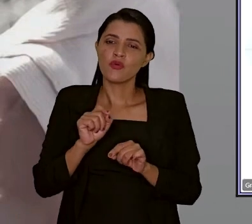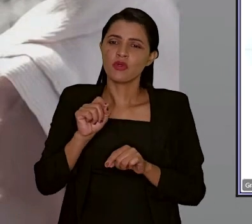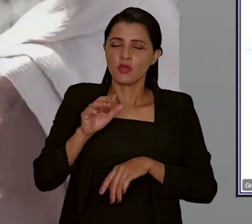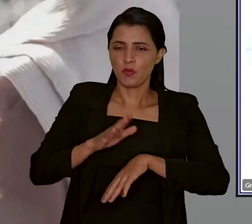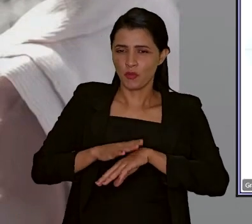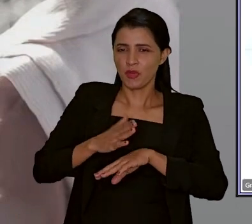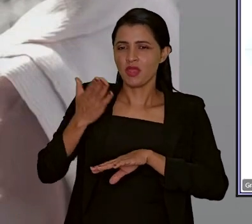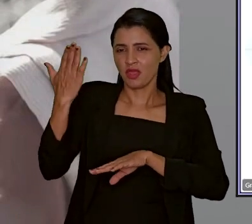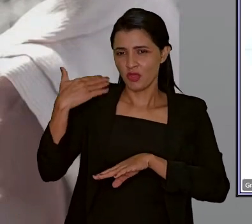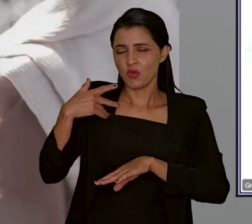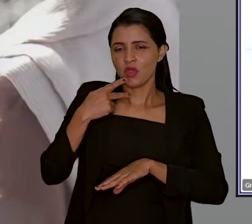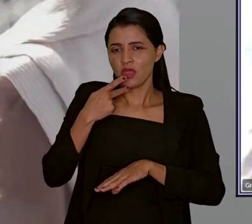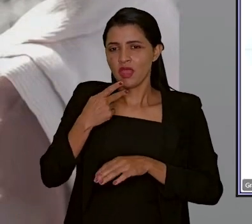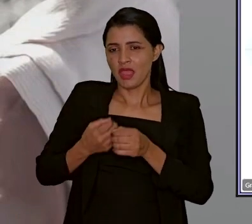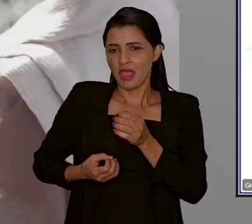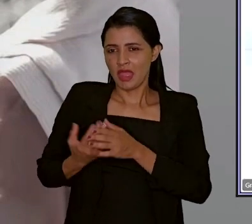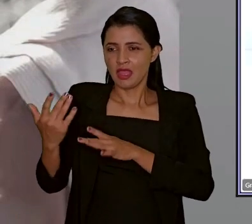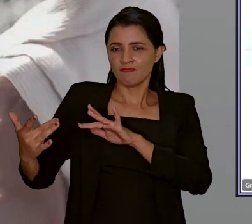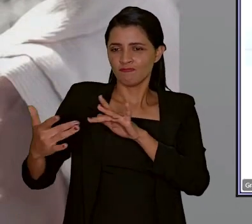esta red